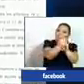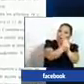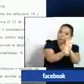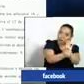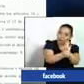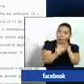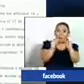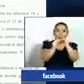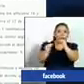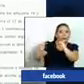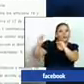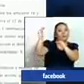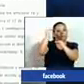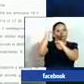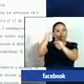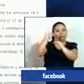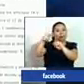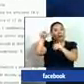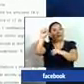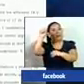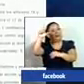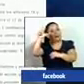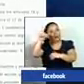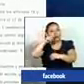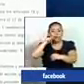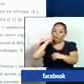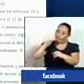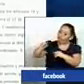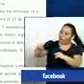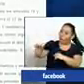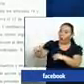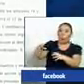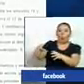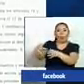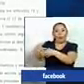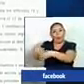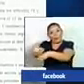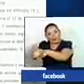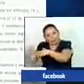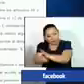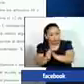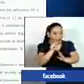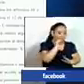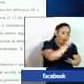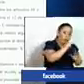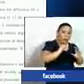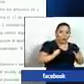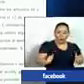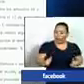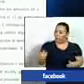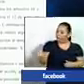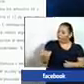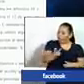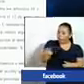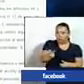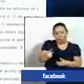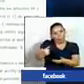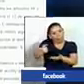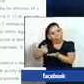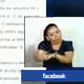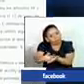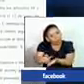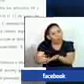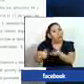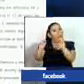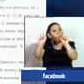los magistrados de la Sala reiteran el llamado al órgano legislativo y al órgano ejecutivo para que de inmediato coordinen esfuerzos y se haga